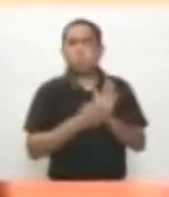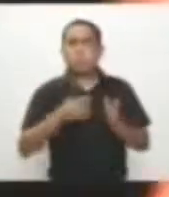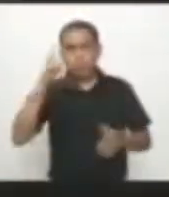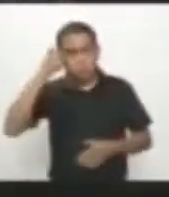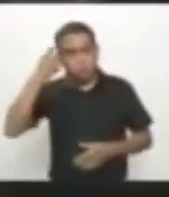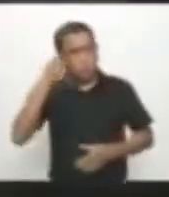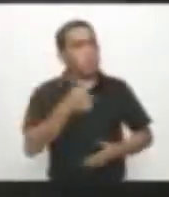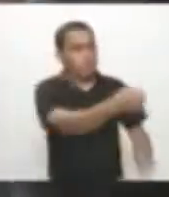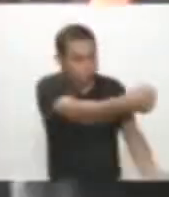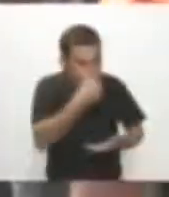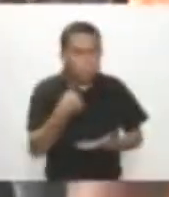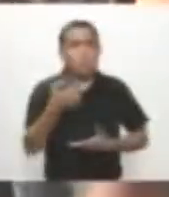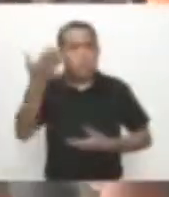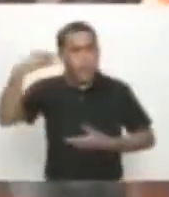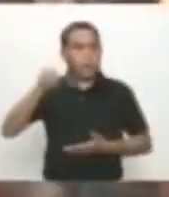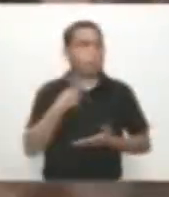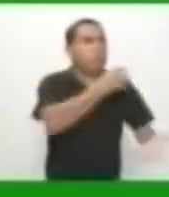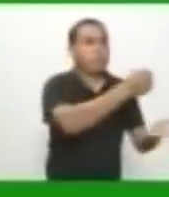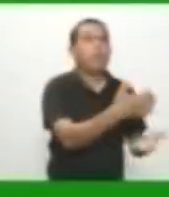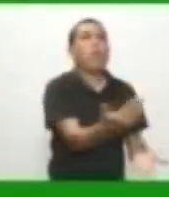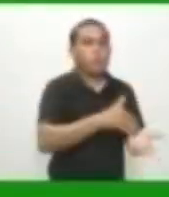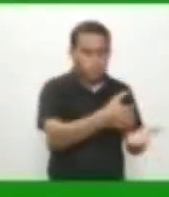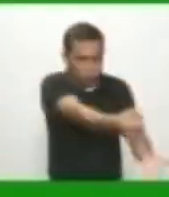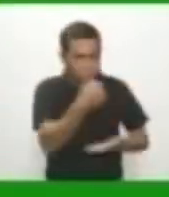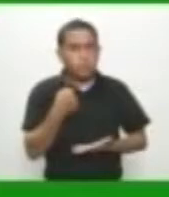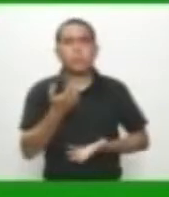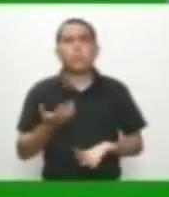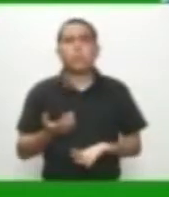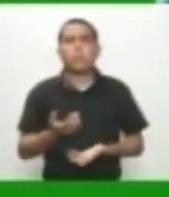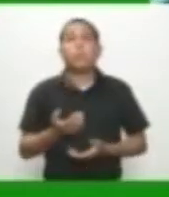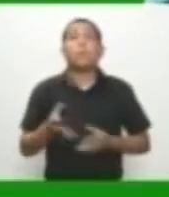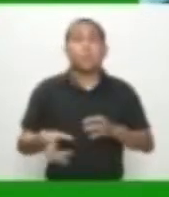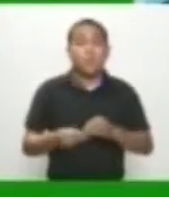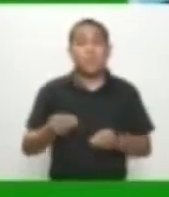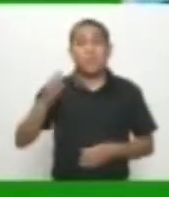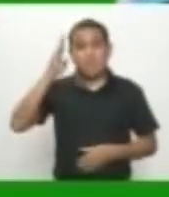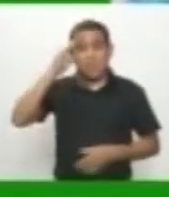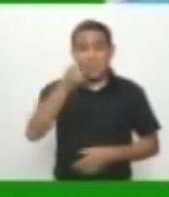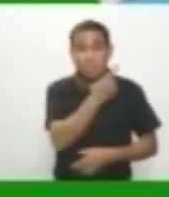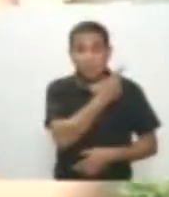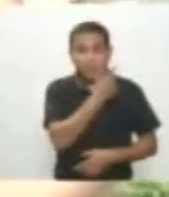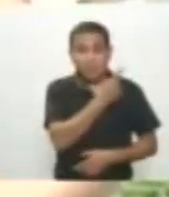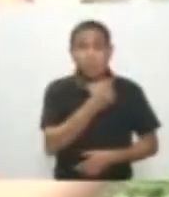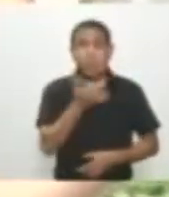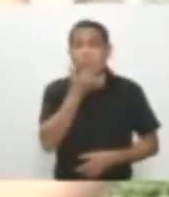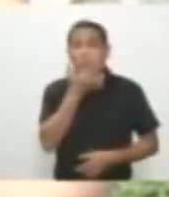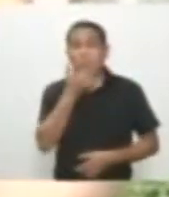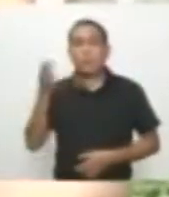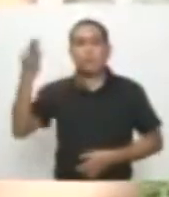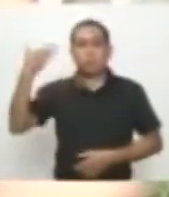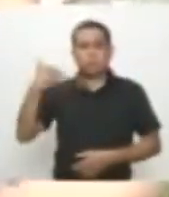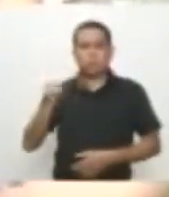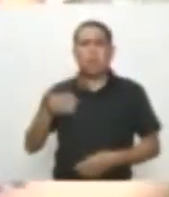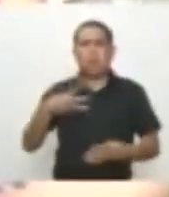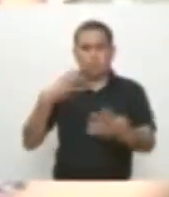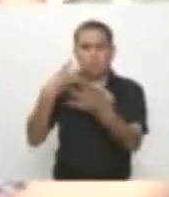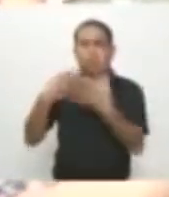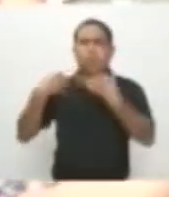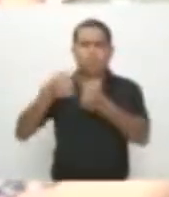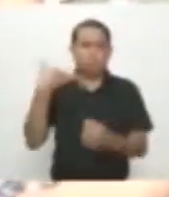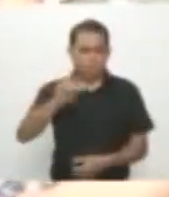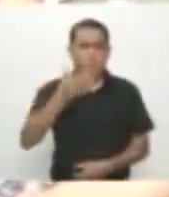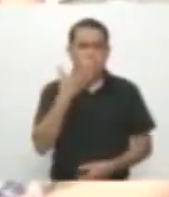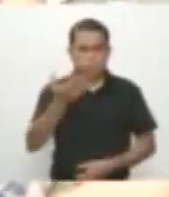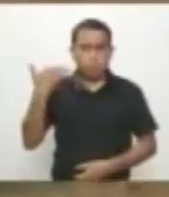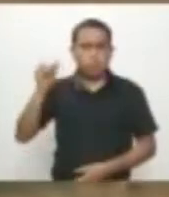el dinero desembolsado como anticipó. Además, asegura que los exalcaldes fueron condenados supuestamente por no haber realizado los trámites